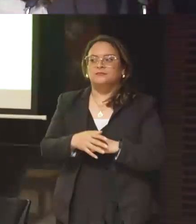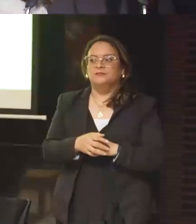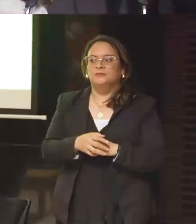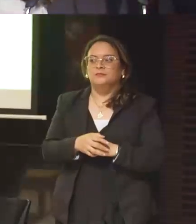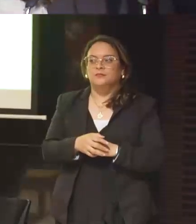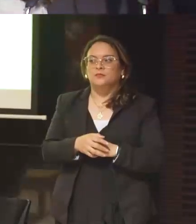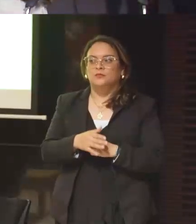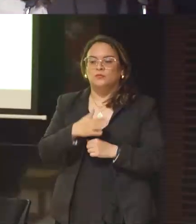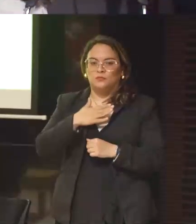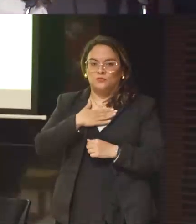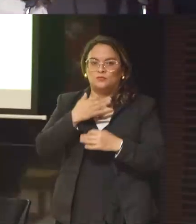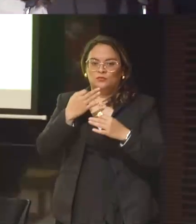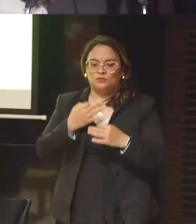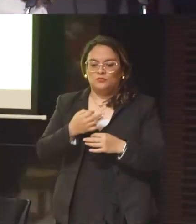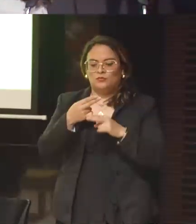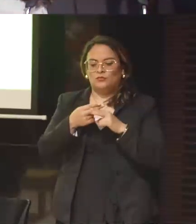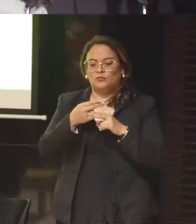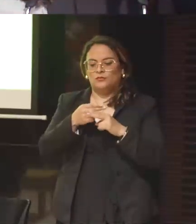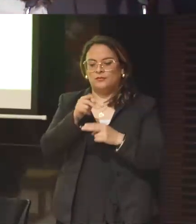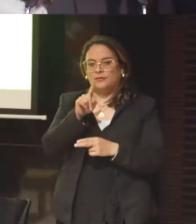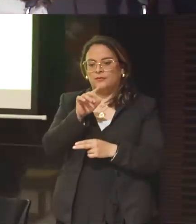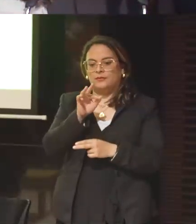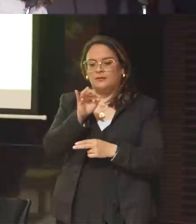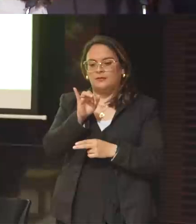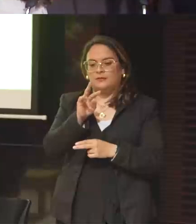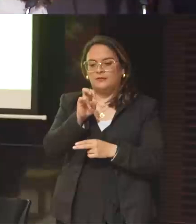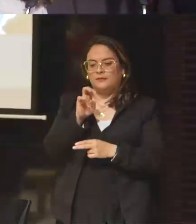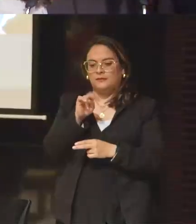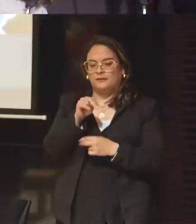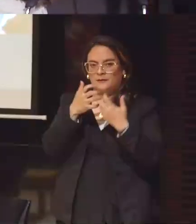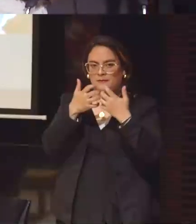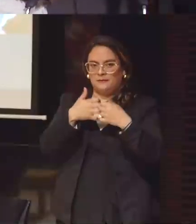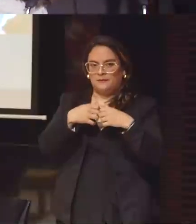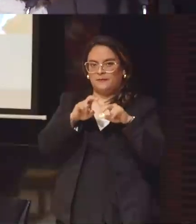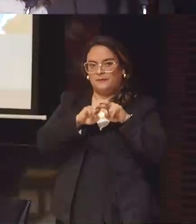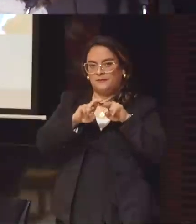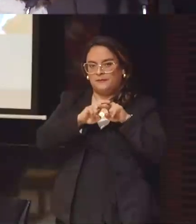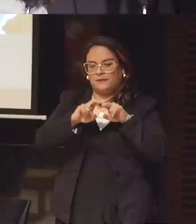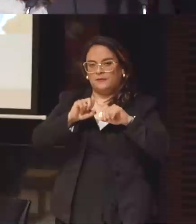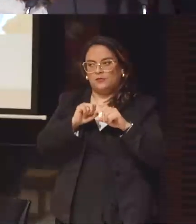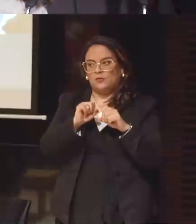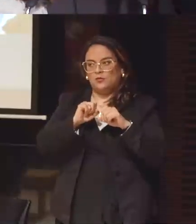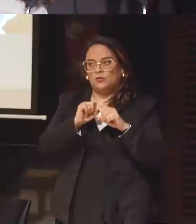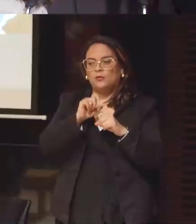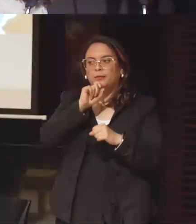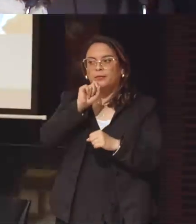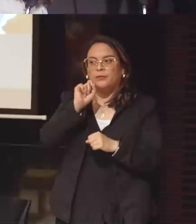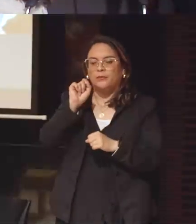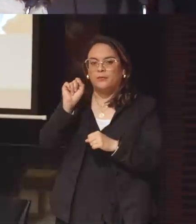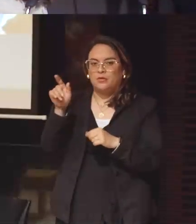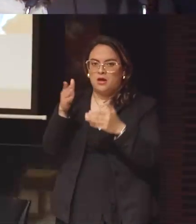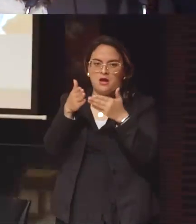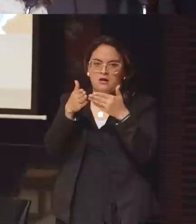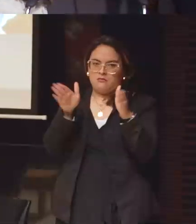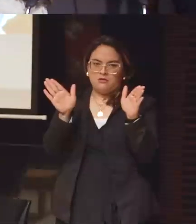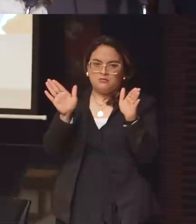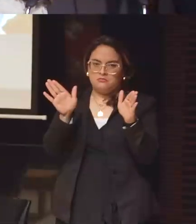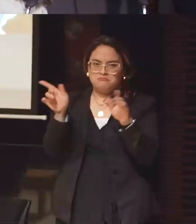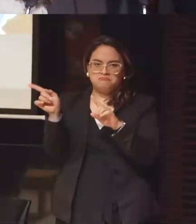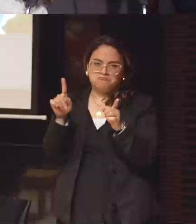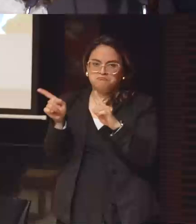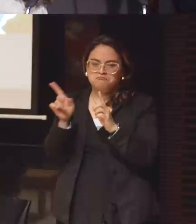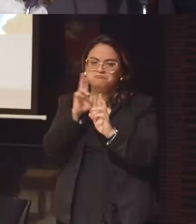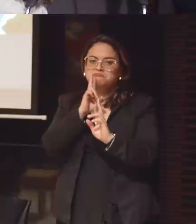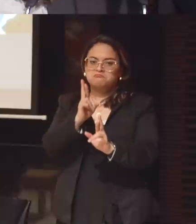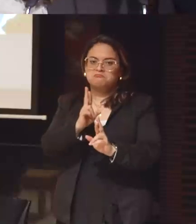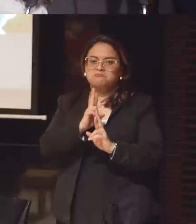Bueno, yo soy Steven Aguirre, hago parte de la empresa Metro de Bogotá, y pues tengo una pregunta abierta para ustedes.